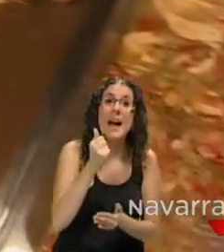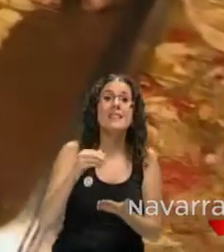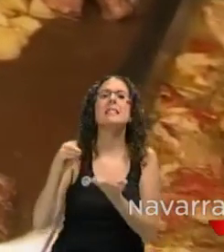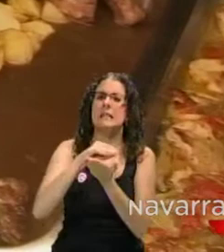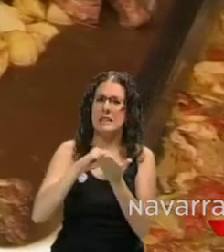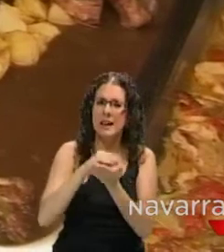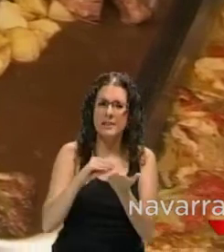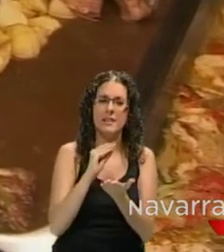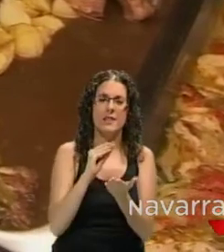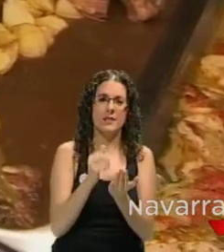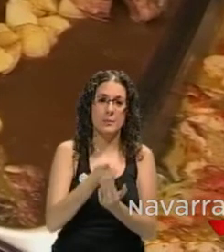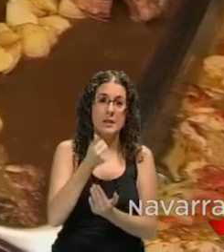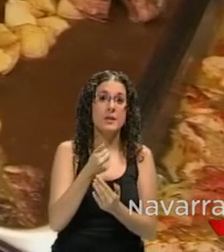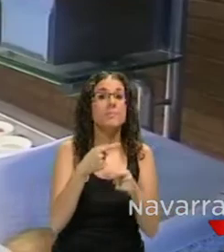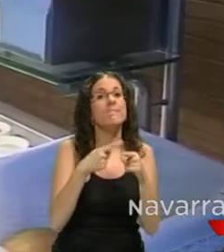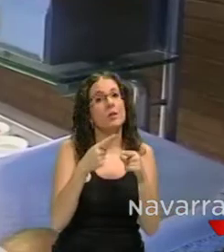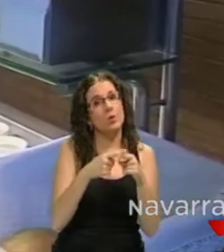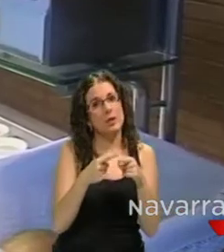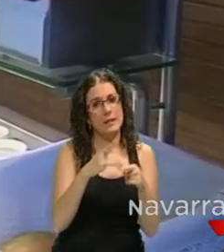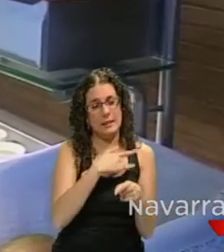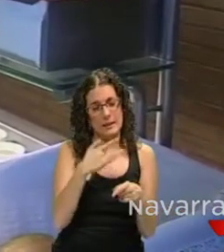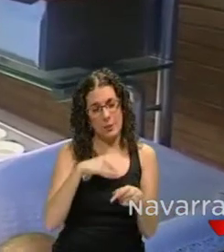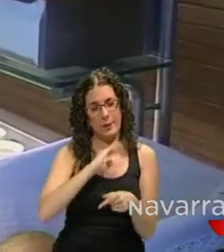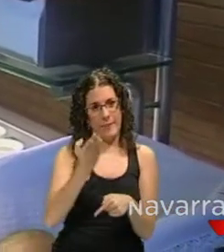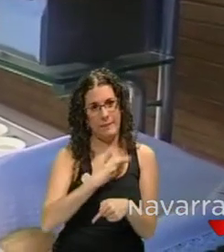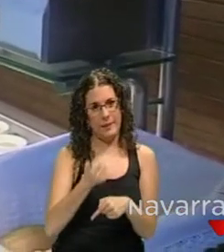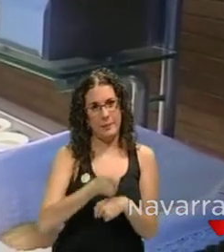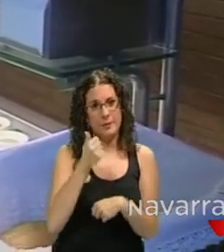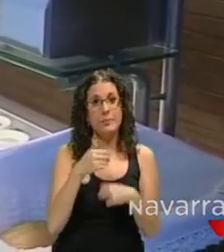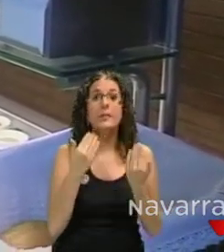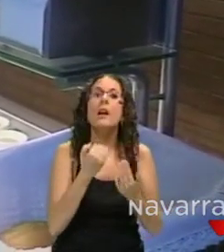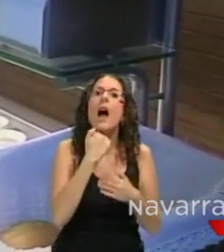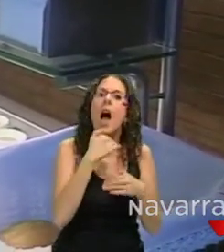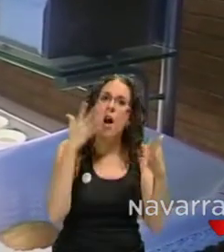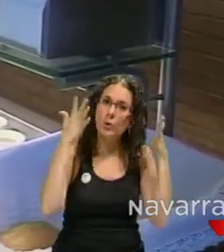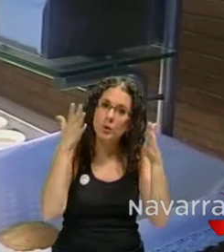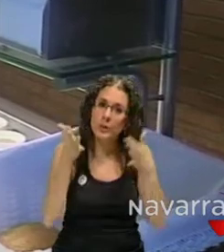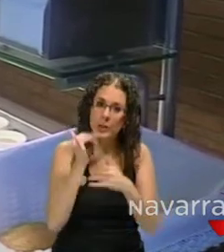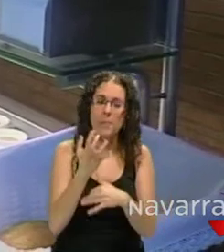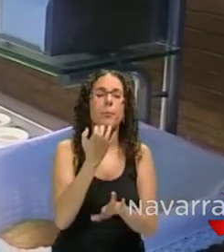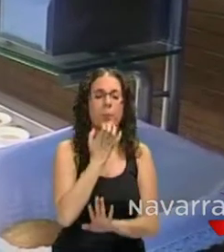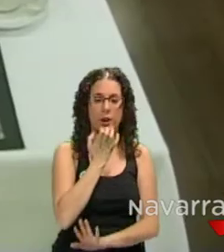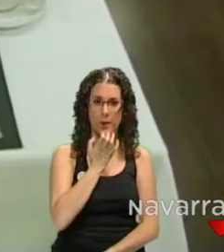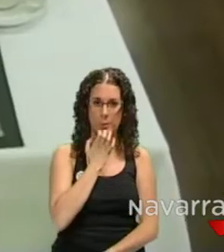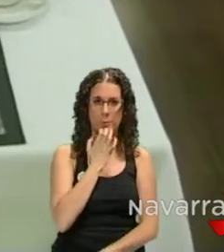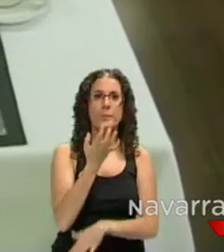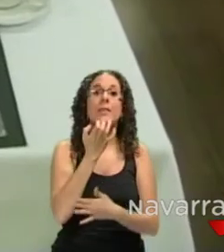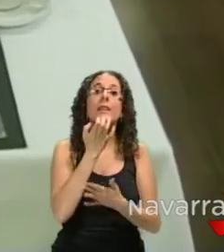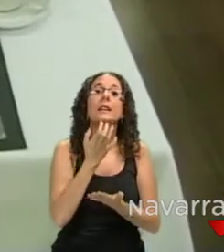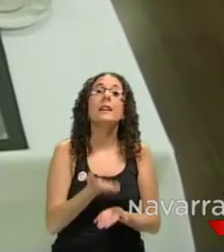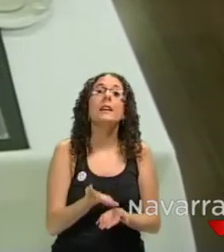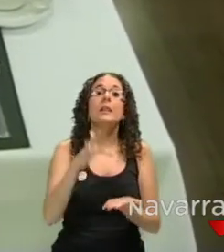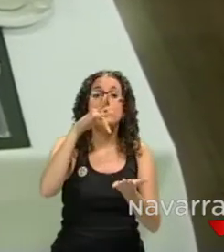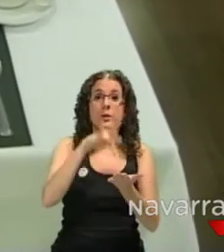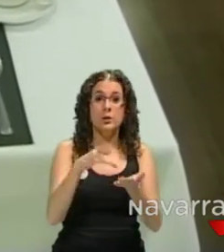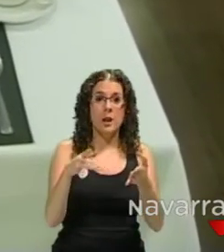quizá alimentos menos saludables. Para ello hay una serie de recomendaciones, por ejemplo, si nos situamos delante de un buffet para un